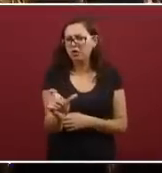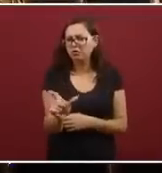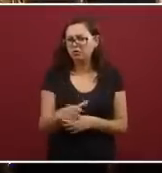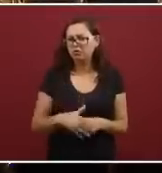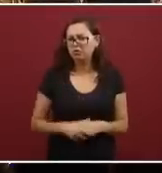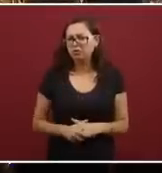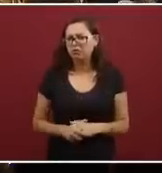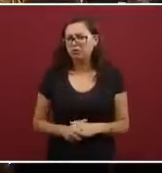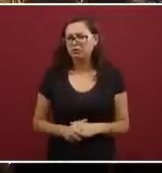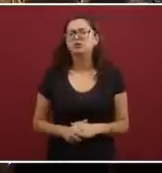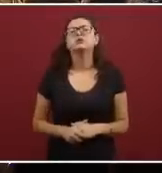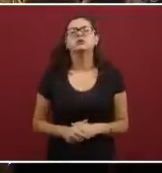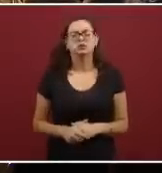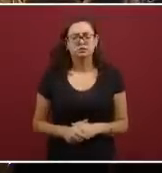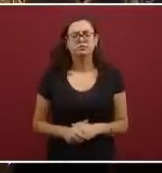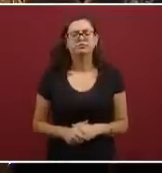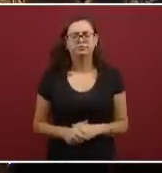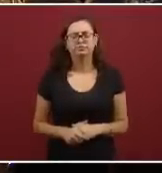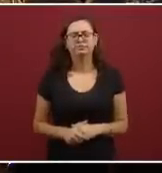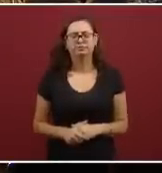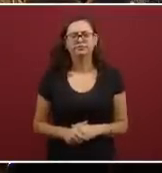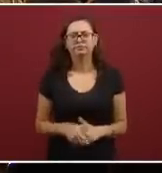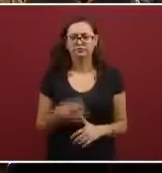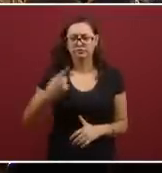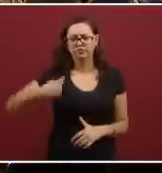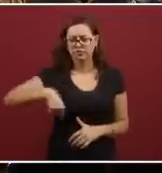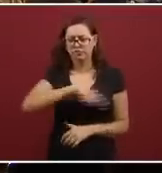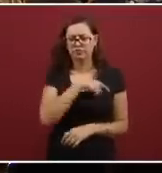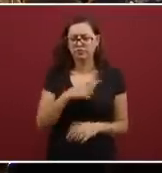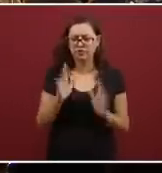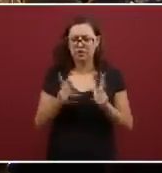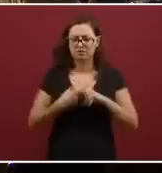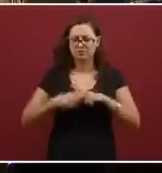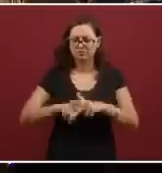estamos atendiendo este problema.